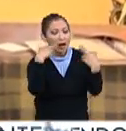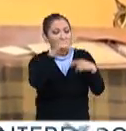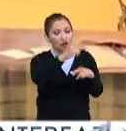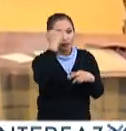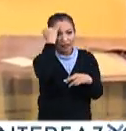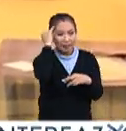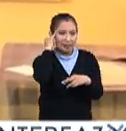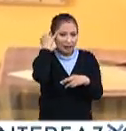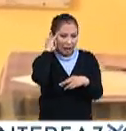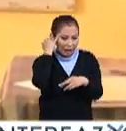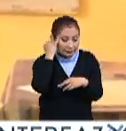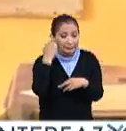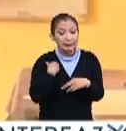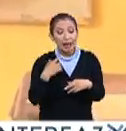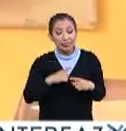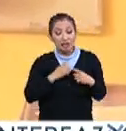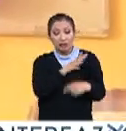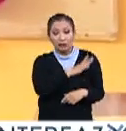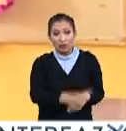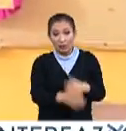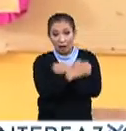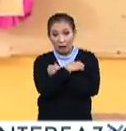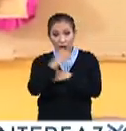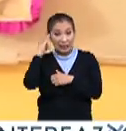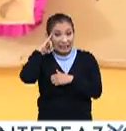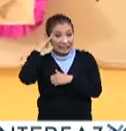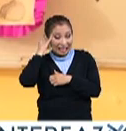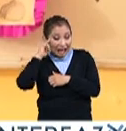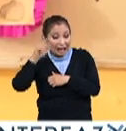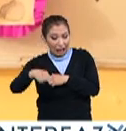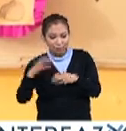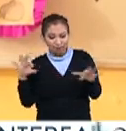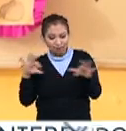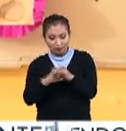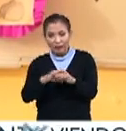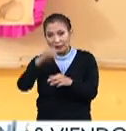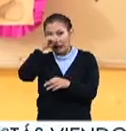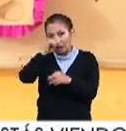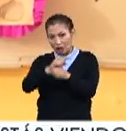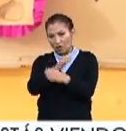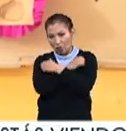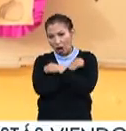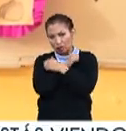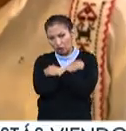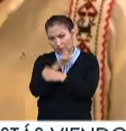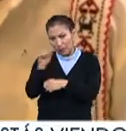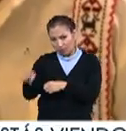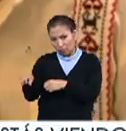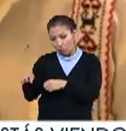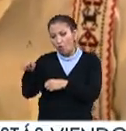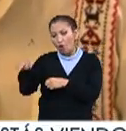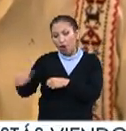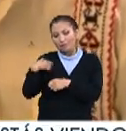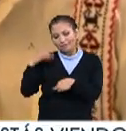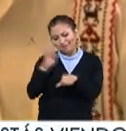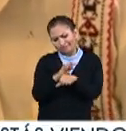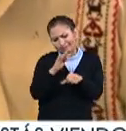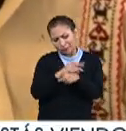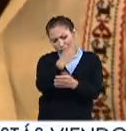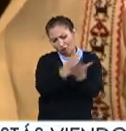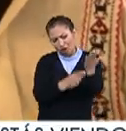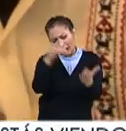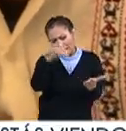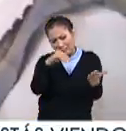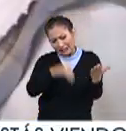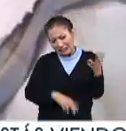profesores indígenas. Desde la Dirección General de Educación Indígena, dependiente de la Secretaría de Educación Pública, se han fortalecido los